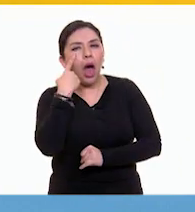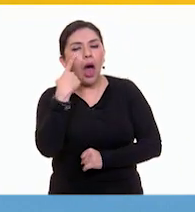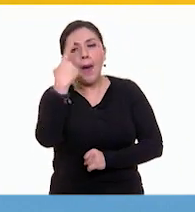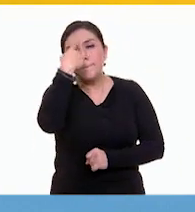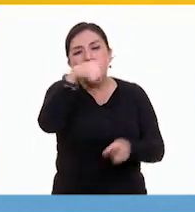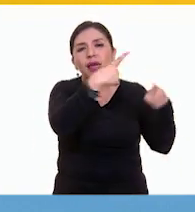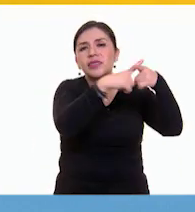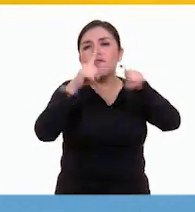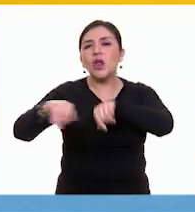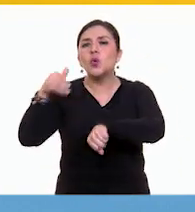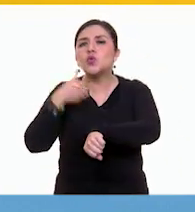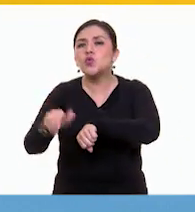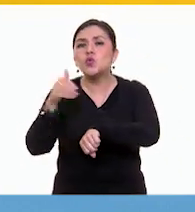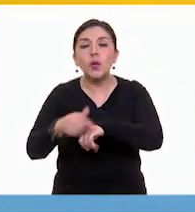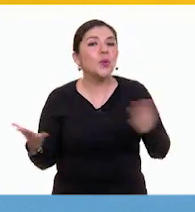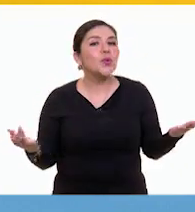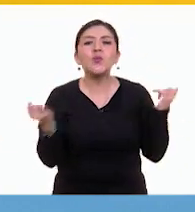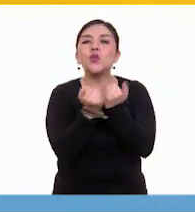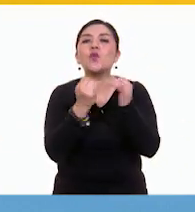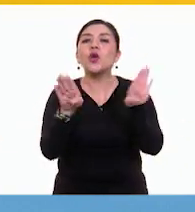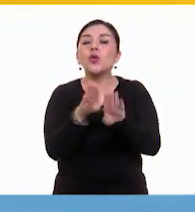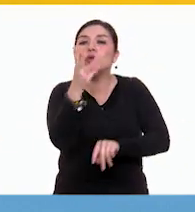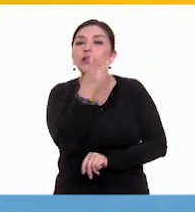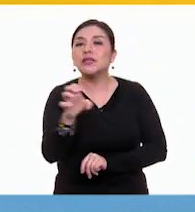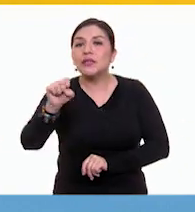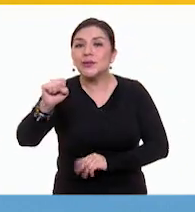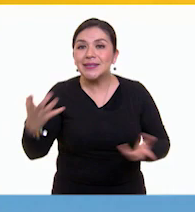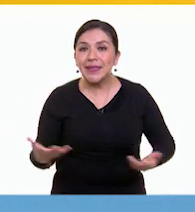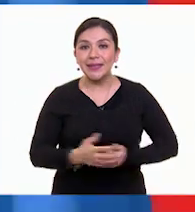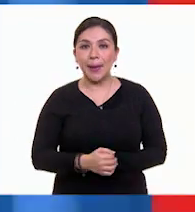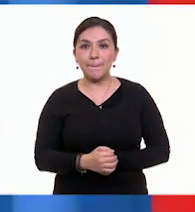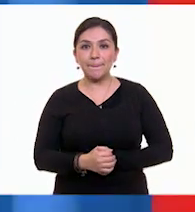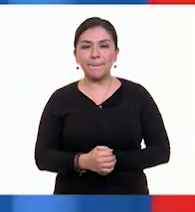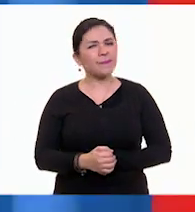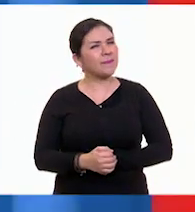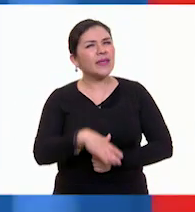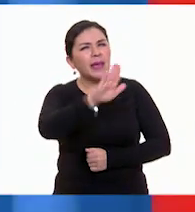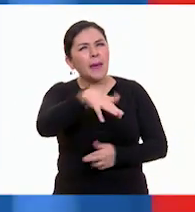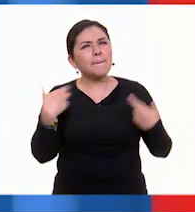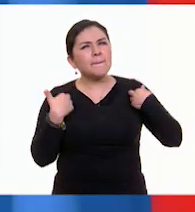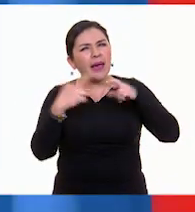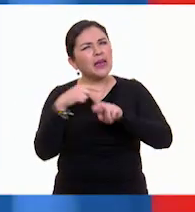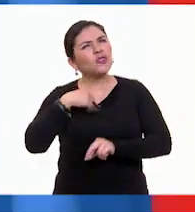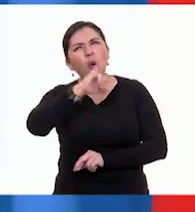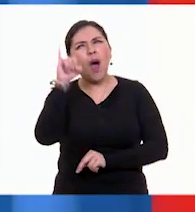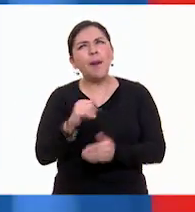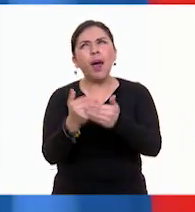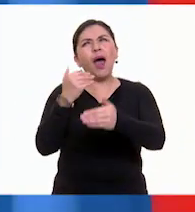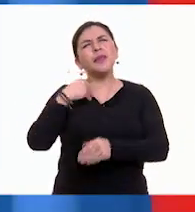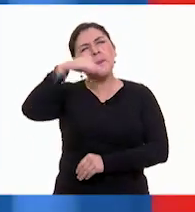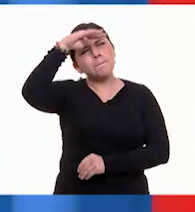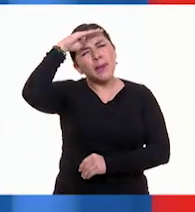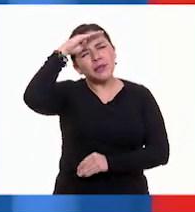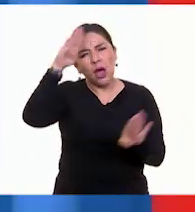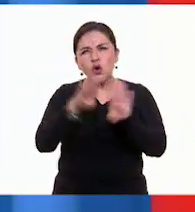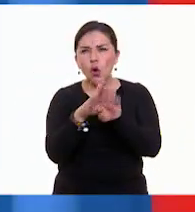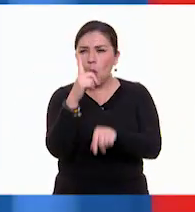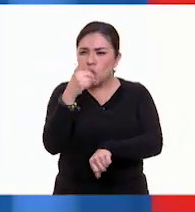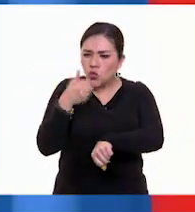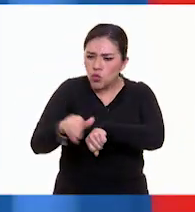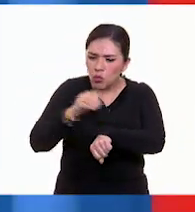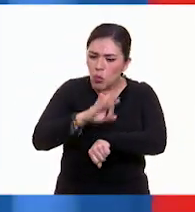varios números, al igual que 360. Maestra, nunca me había puesto a pensar que un número pudiera